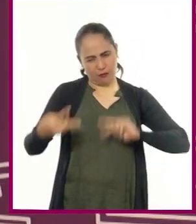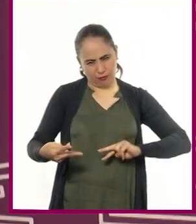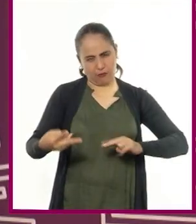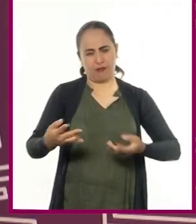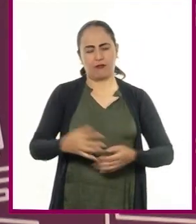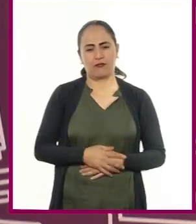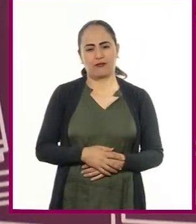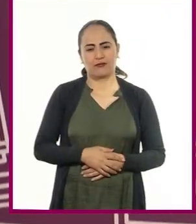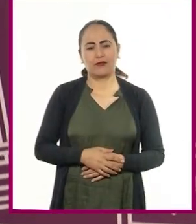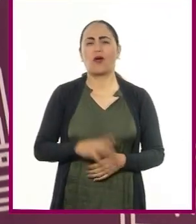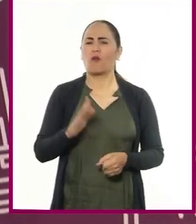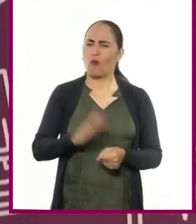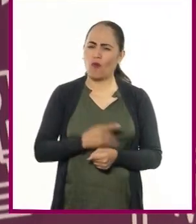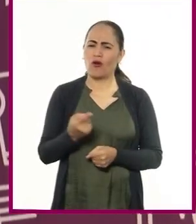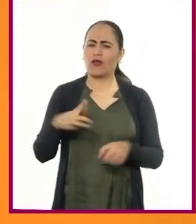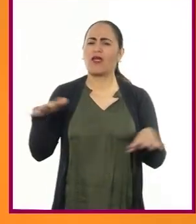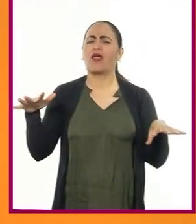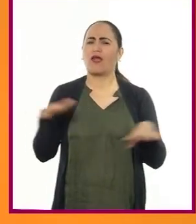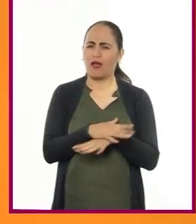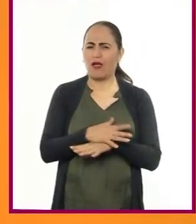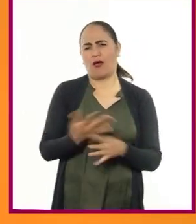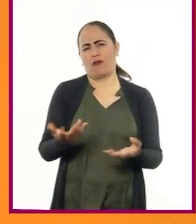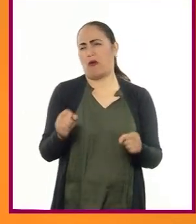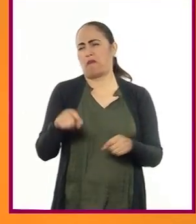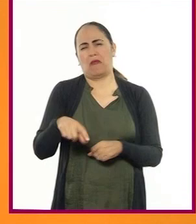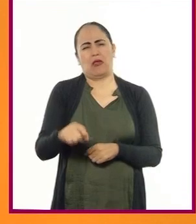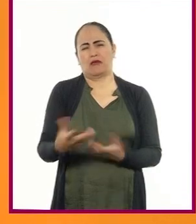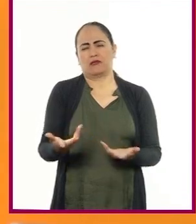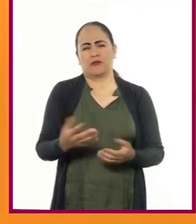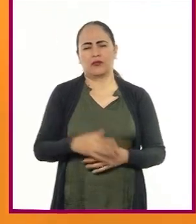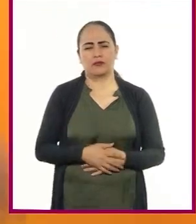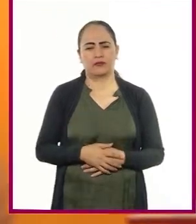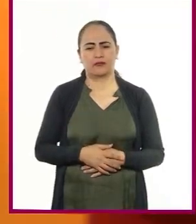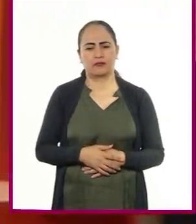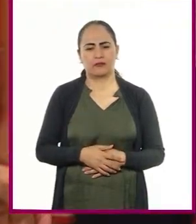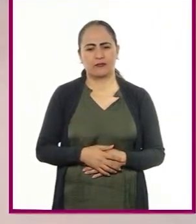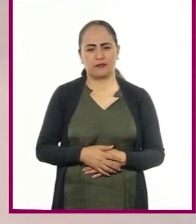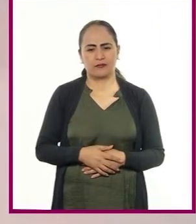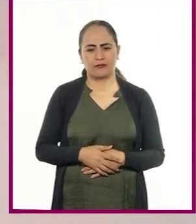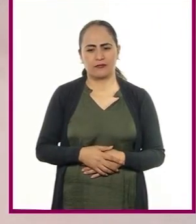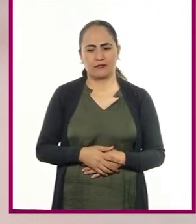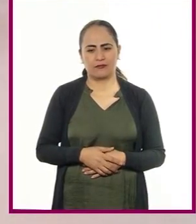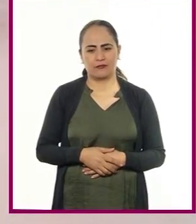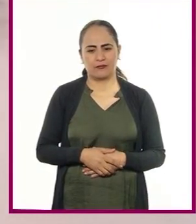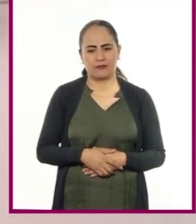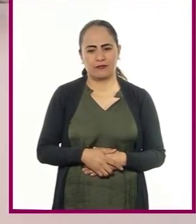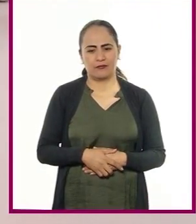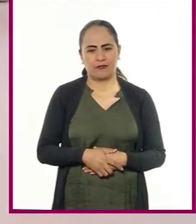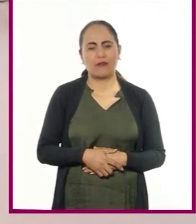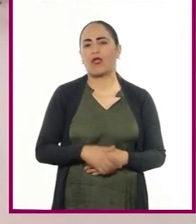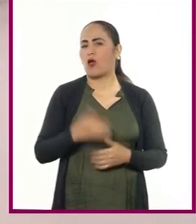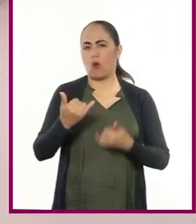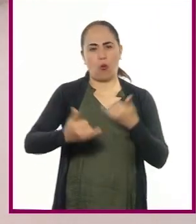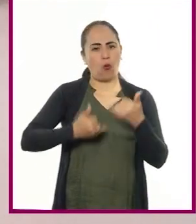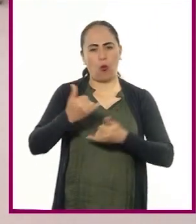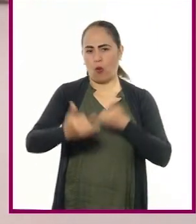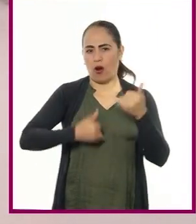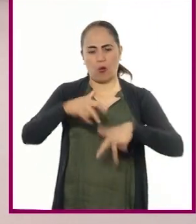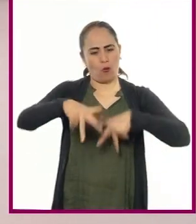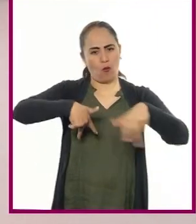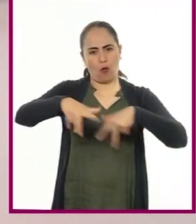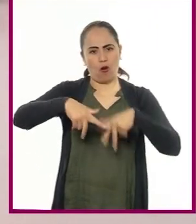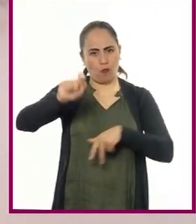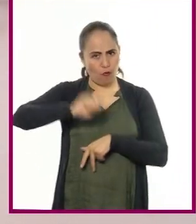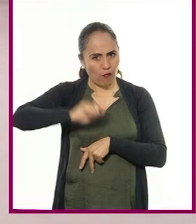¿Y por qué vamos a cambiar de portería? Porque es lo mismo. Listo, sale. Pues en los partidos hacen eso y cambian de portería. Pero recuerden en que